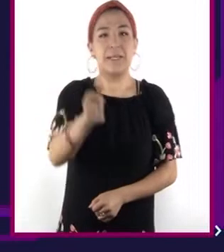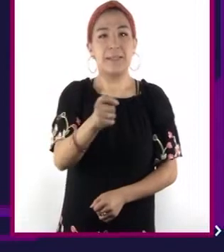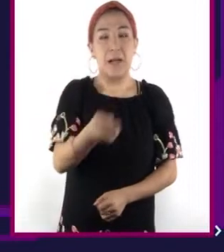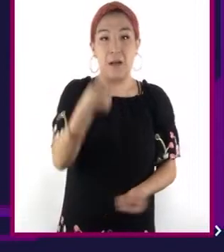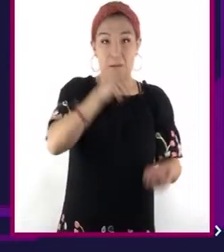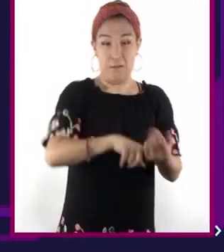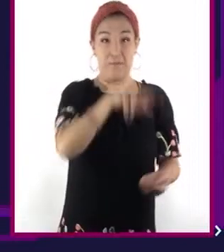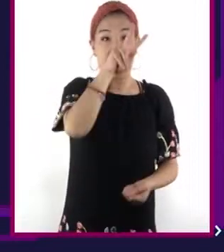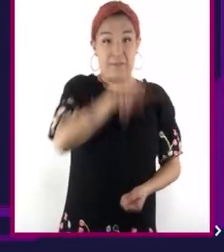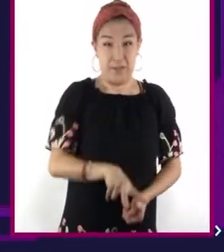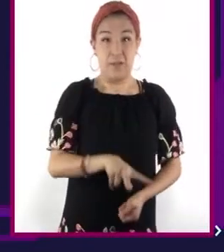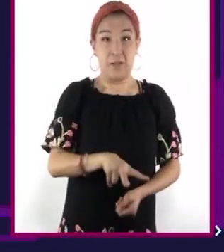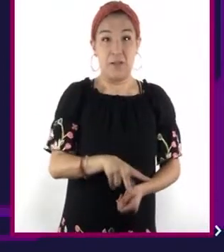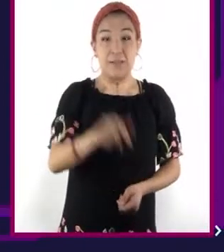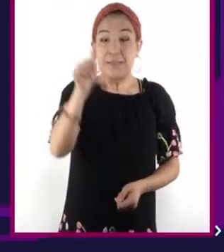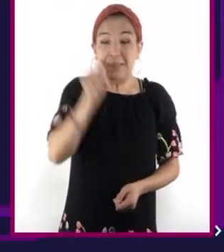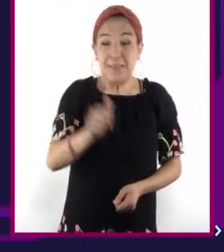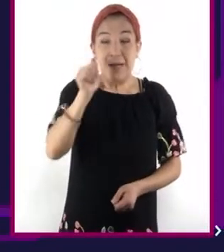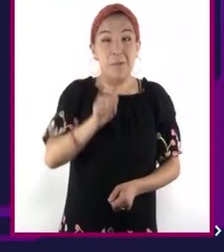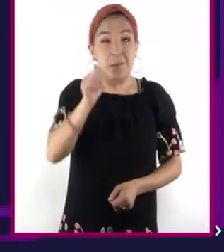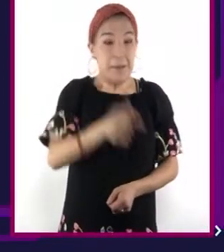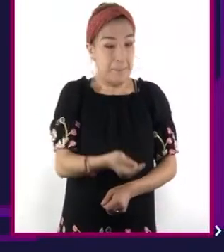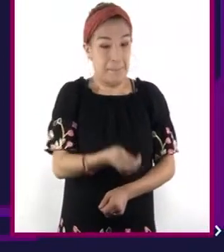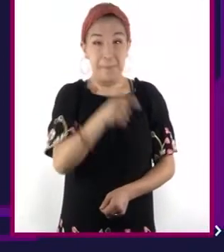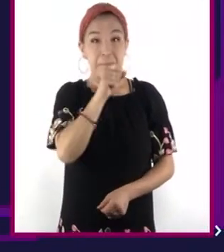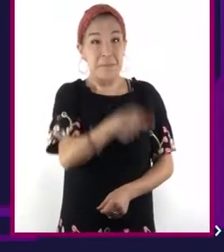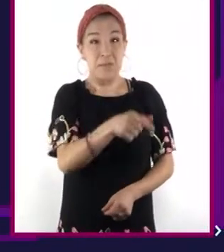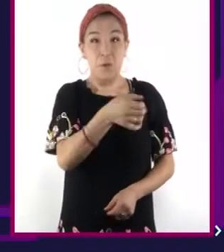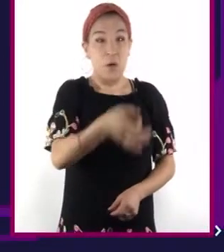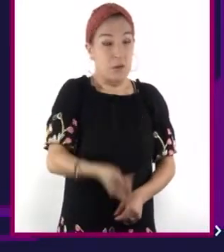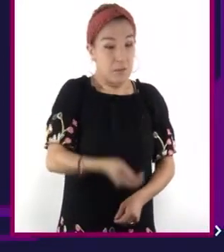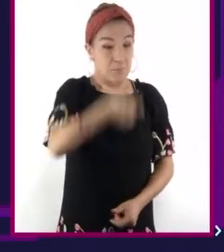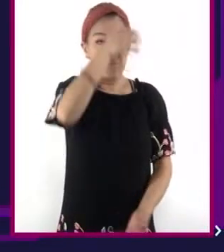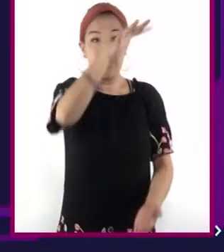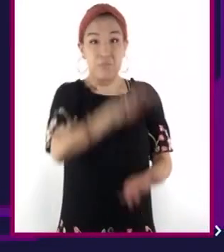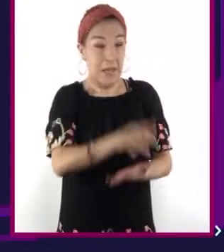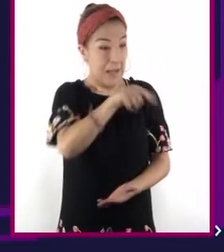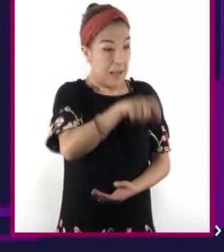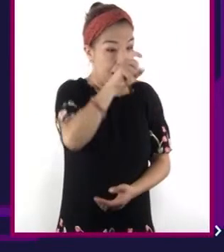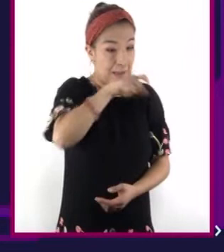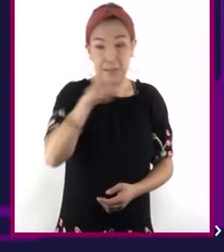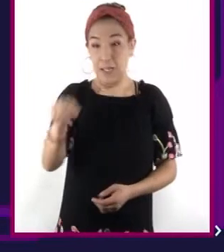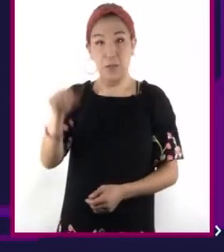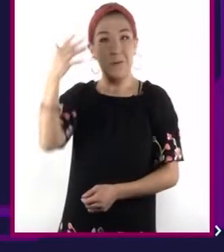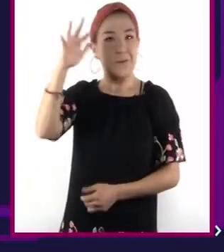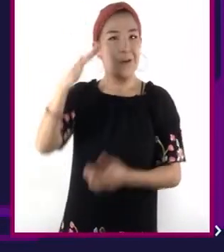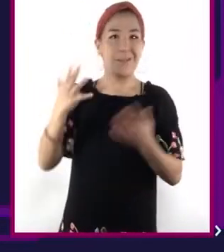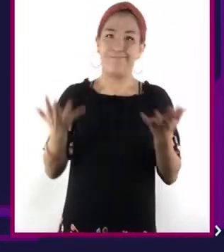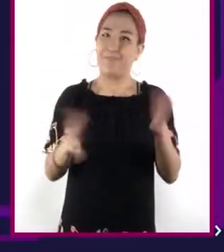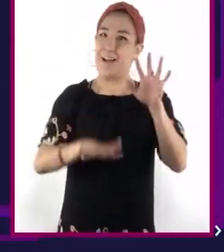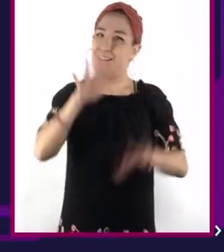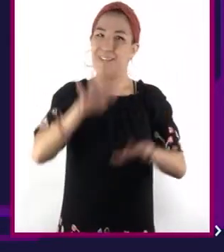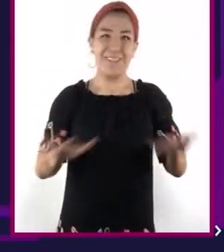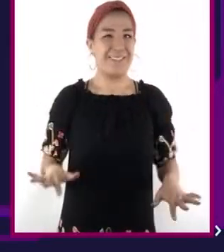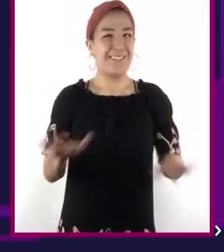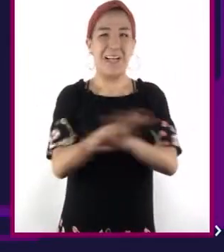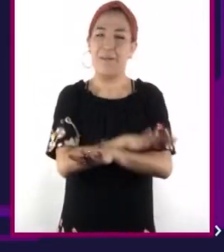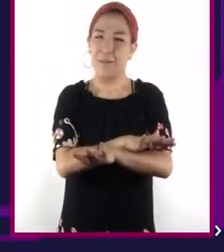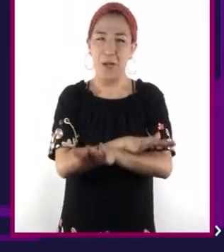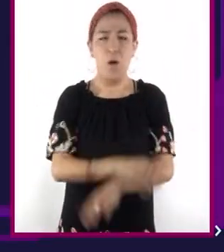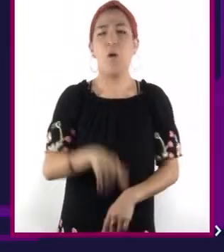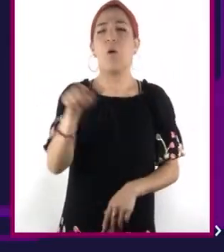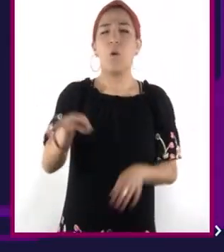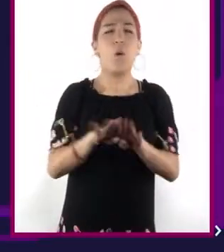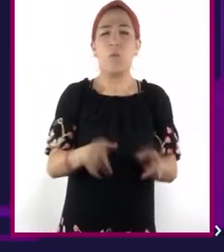realidad, no siempre sale la misma cantidad de águilas que de soles. Una secuencia